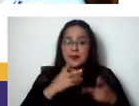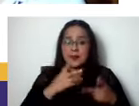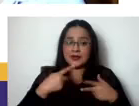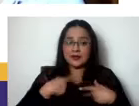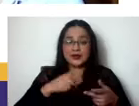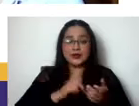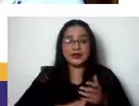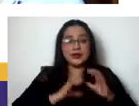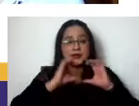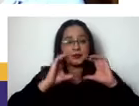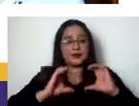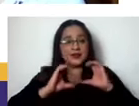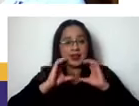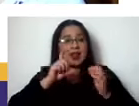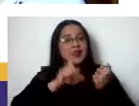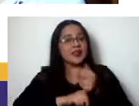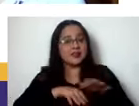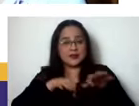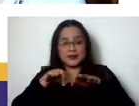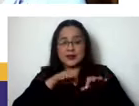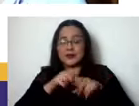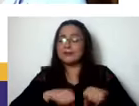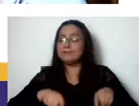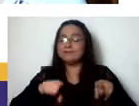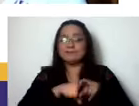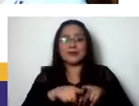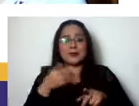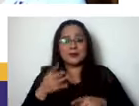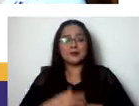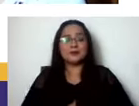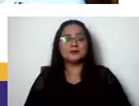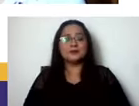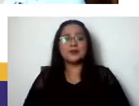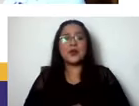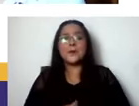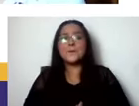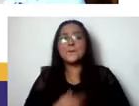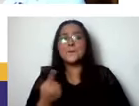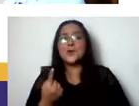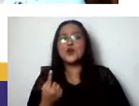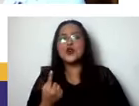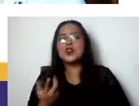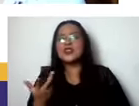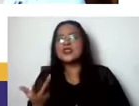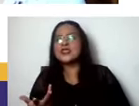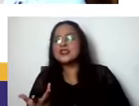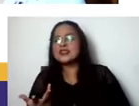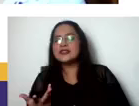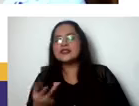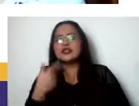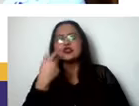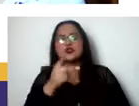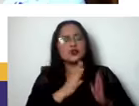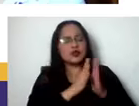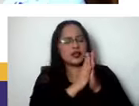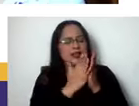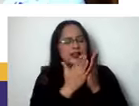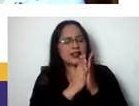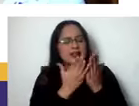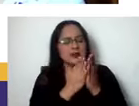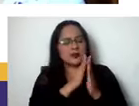ámbito laboral. A ver, ¿por qué nos cuesta a tu juicio? Porque tu libro se enfoca mucho